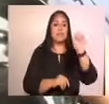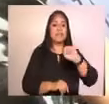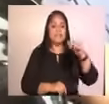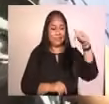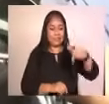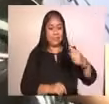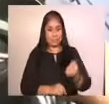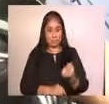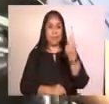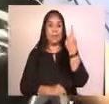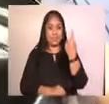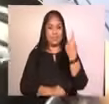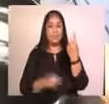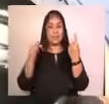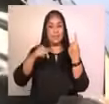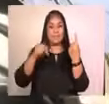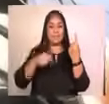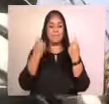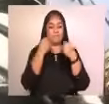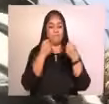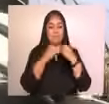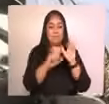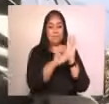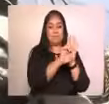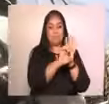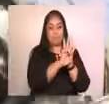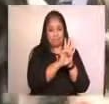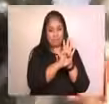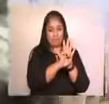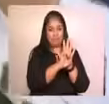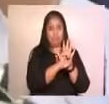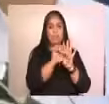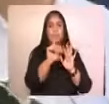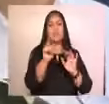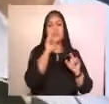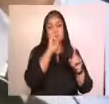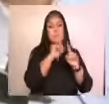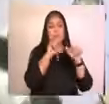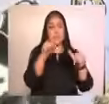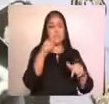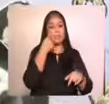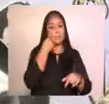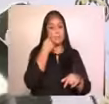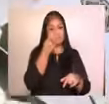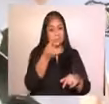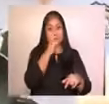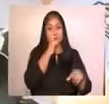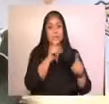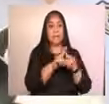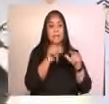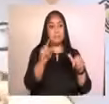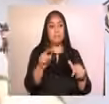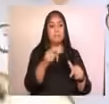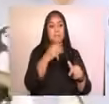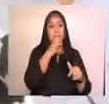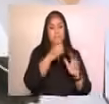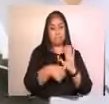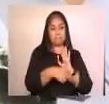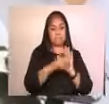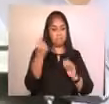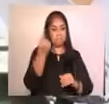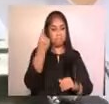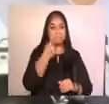estamos haciendo es desarrollando el modelo. No únicamente, y vale la pena recalcar un